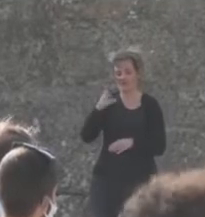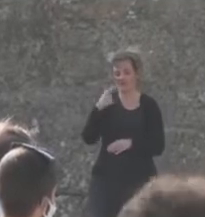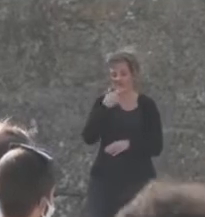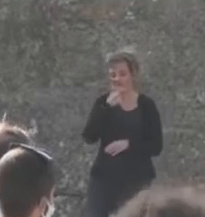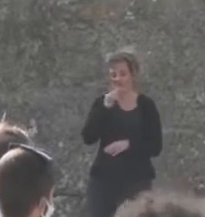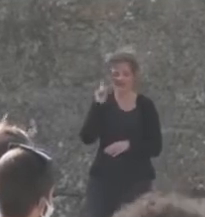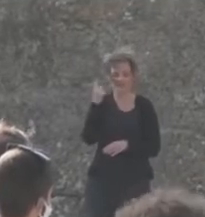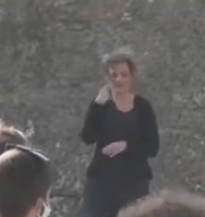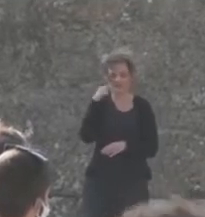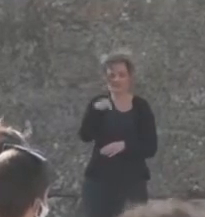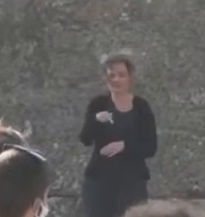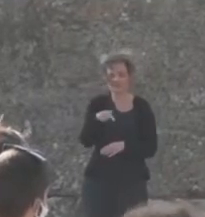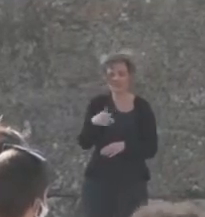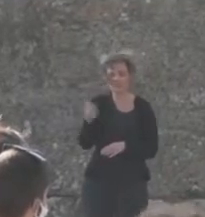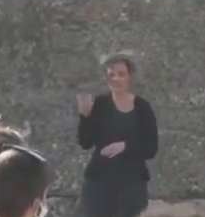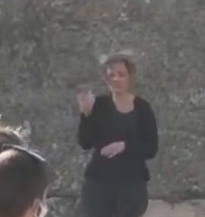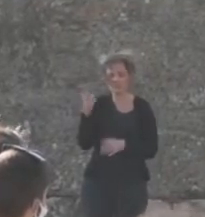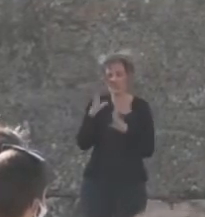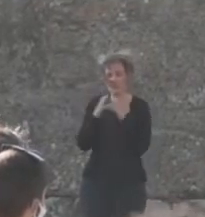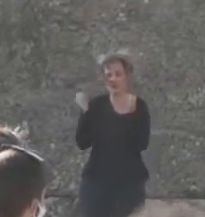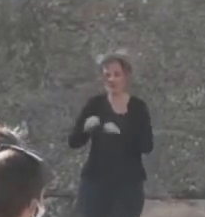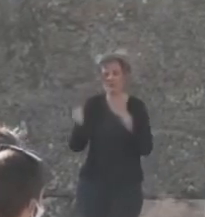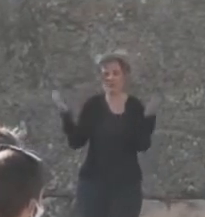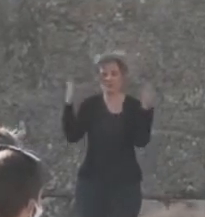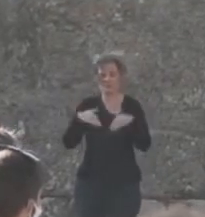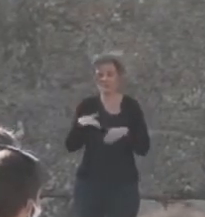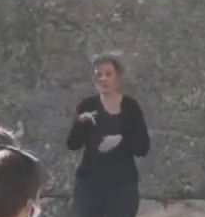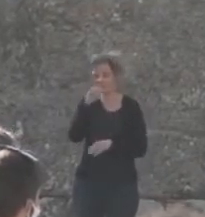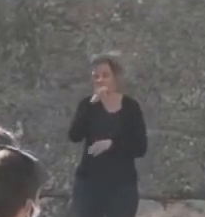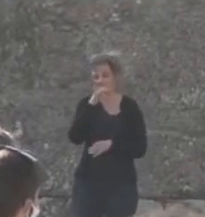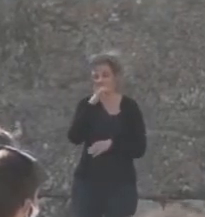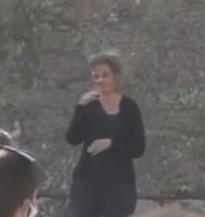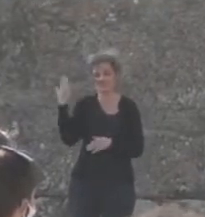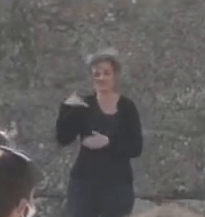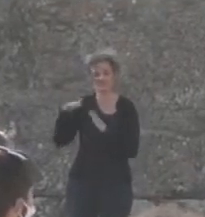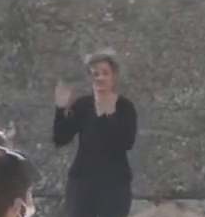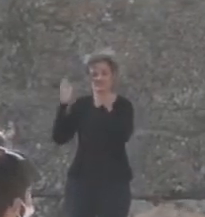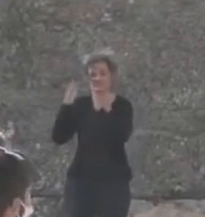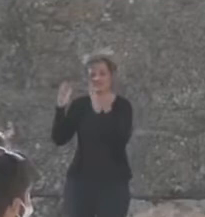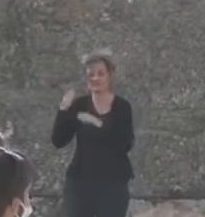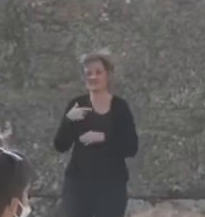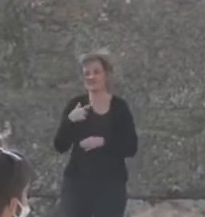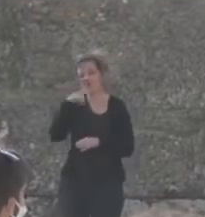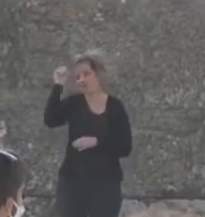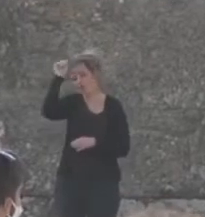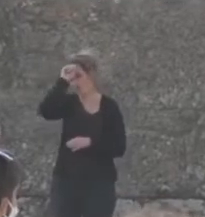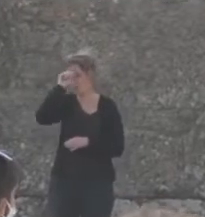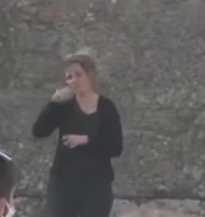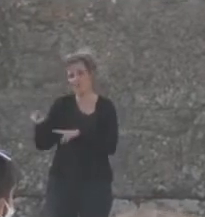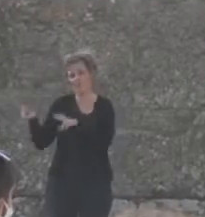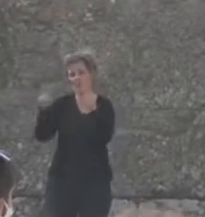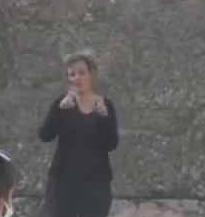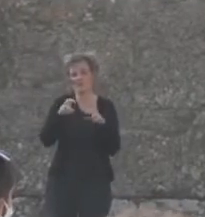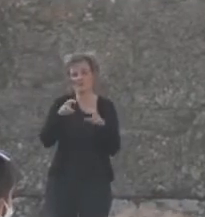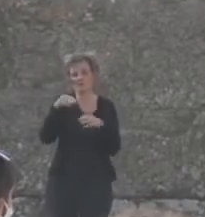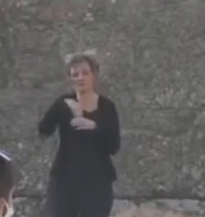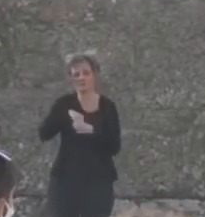identificar, pero non houbo acordo, pois aínda non era o tempo, según opinaron os novos no